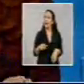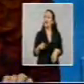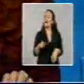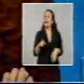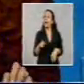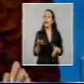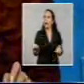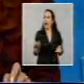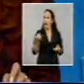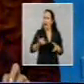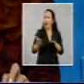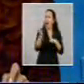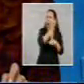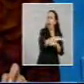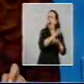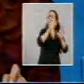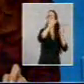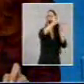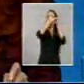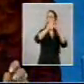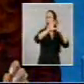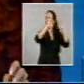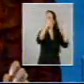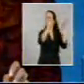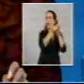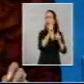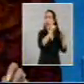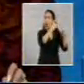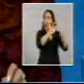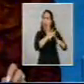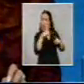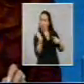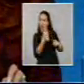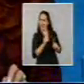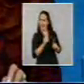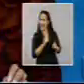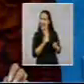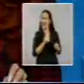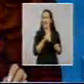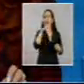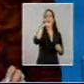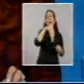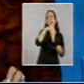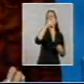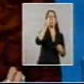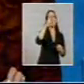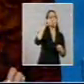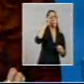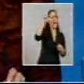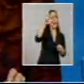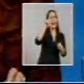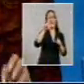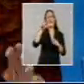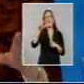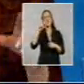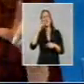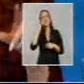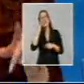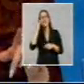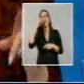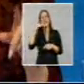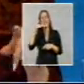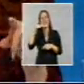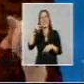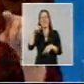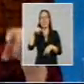Si hasta los pronósticos internacionales de algunos que no nos quieren mucho, como Merrill y Lynch, dice que va a haber un